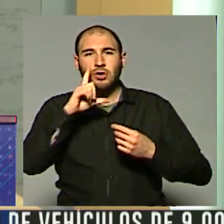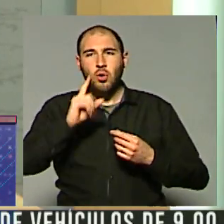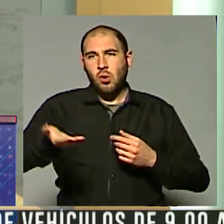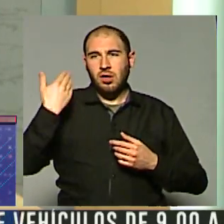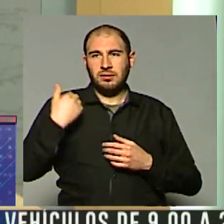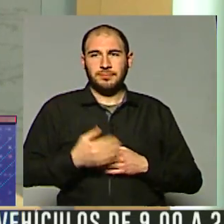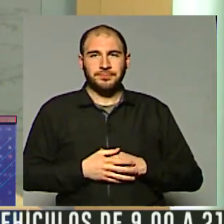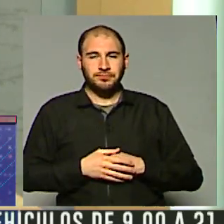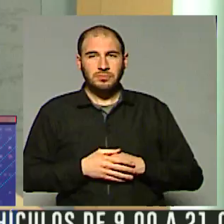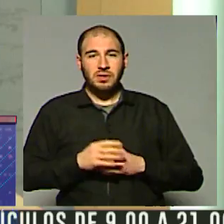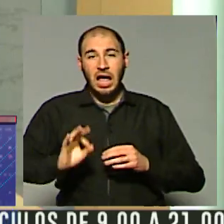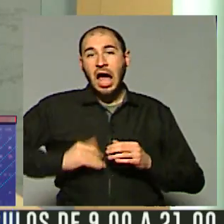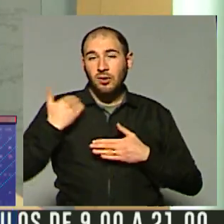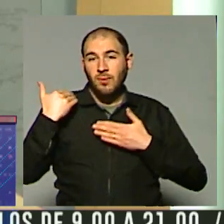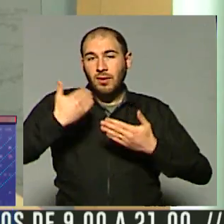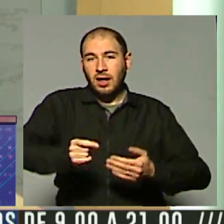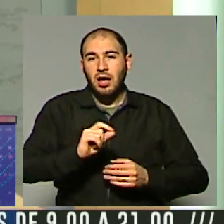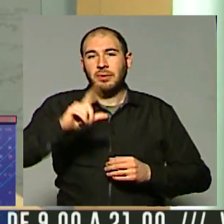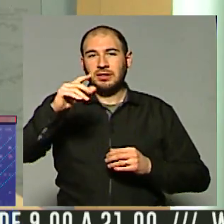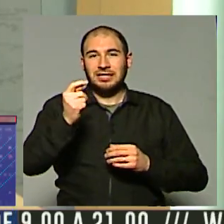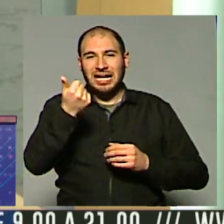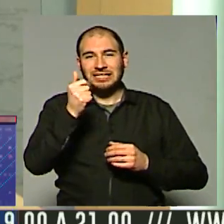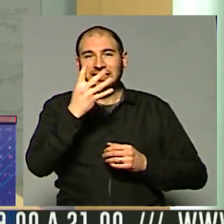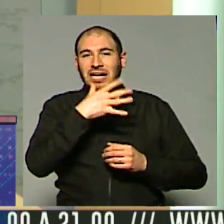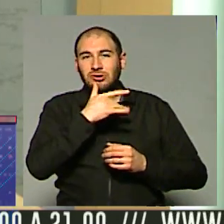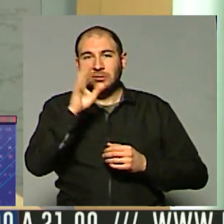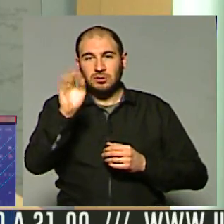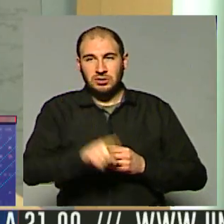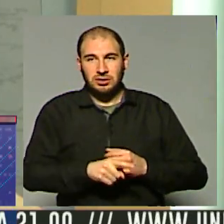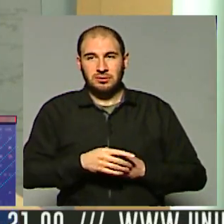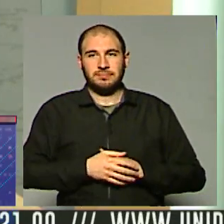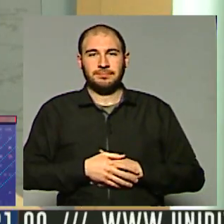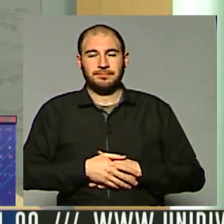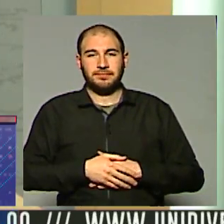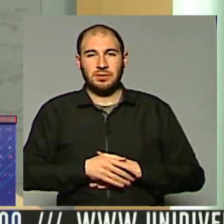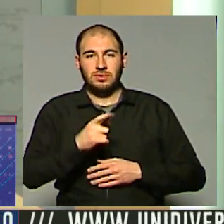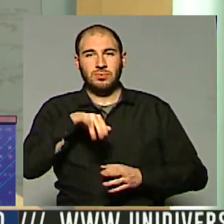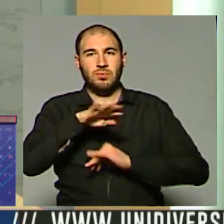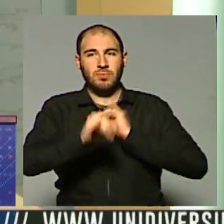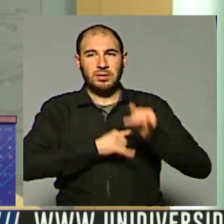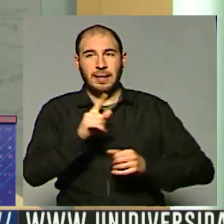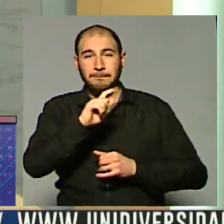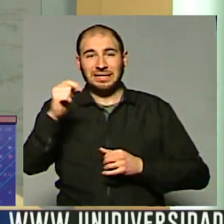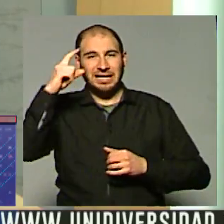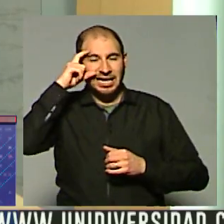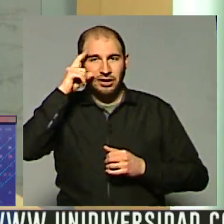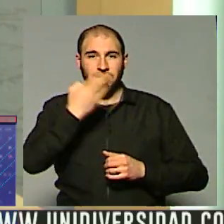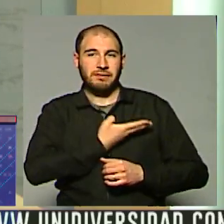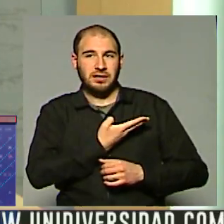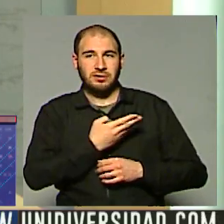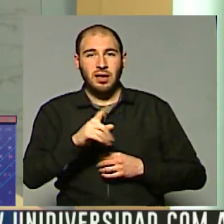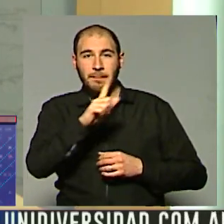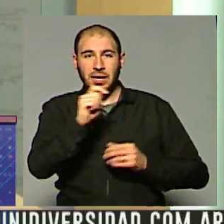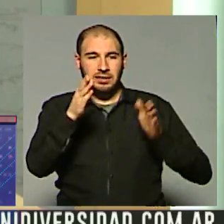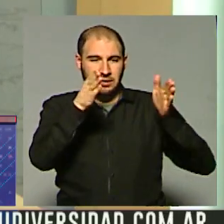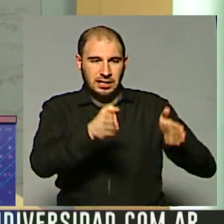último, uno interanualmente ha tenido un crecimiento casi del 14%, cuando hablamos que en el mes de enero, el mes de febrero, que son